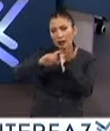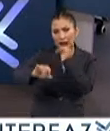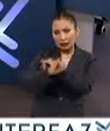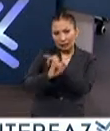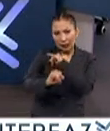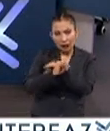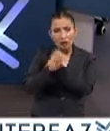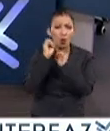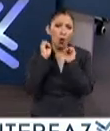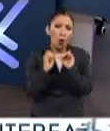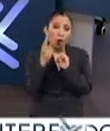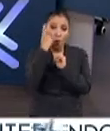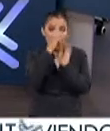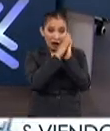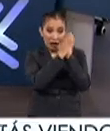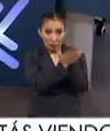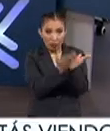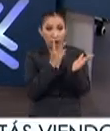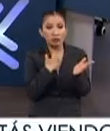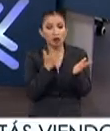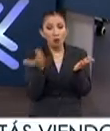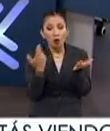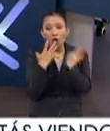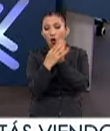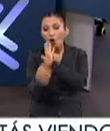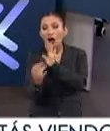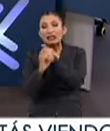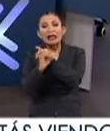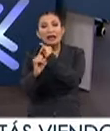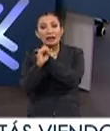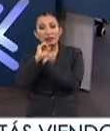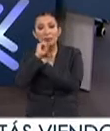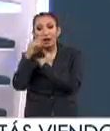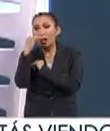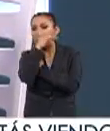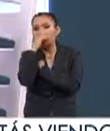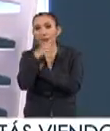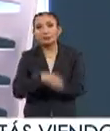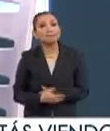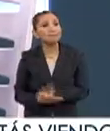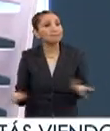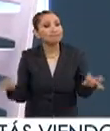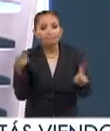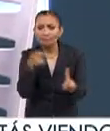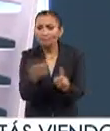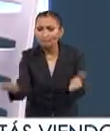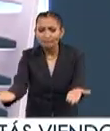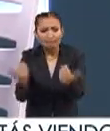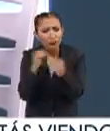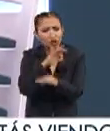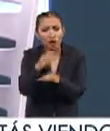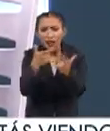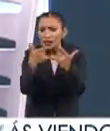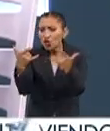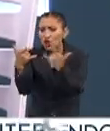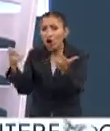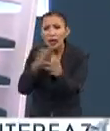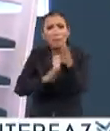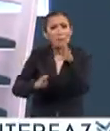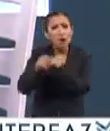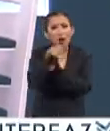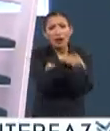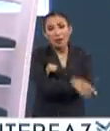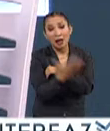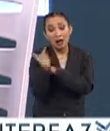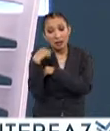en línea, y además cada tomo de estos va a tener una versión digital que además es gratuita. El punto es acercar toda esta historia de Bolivia